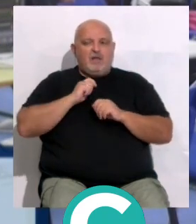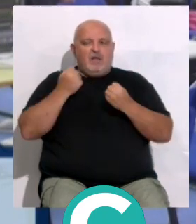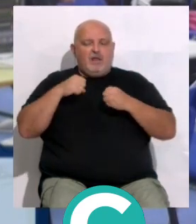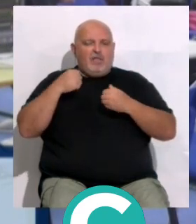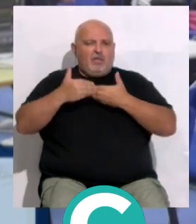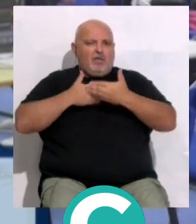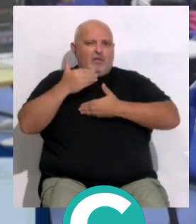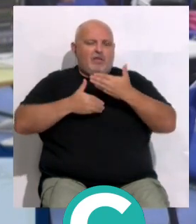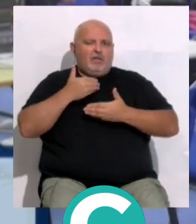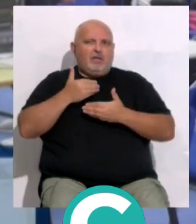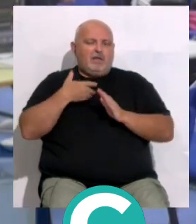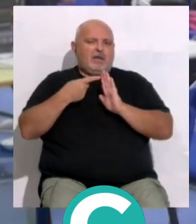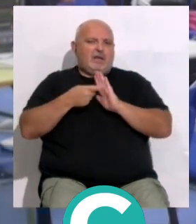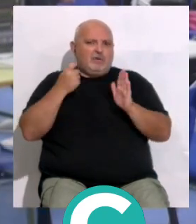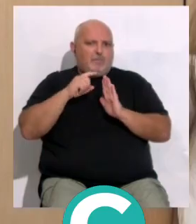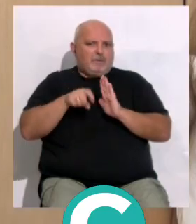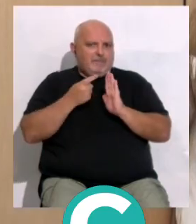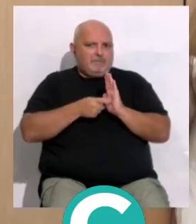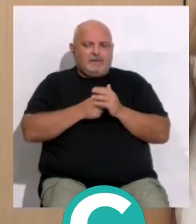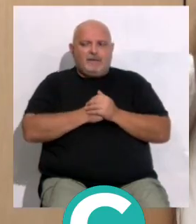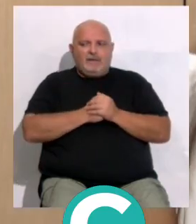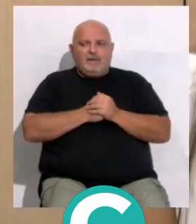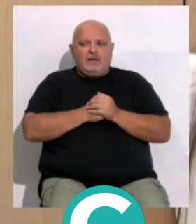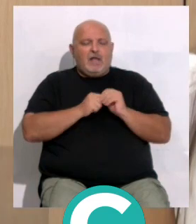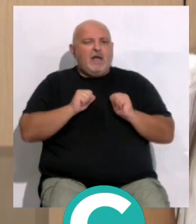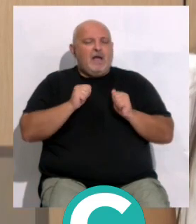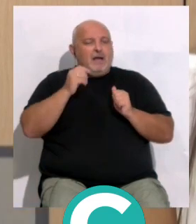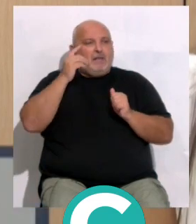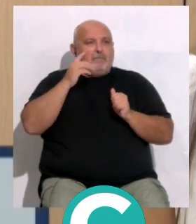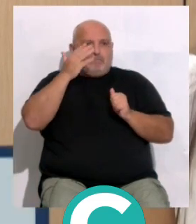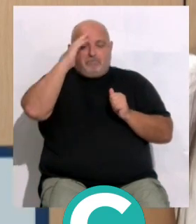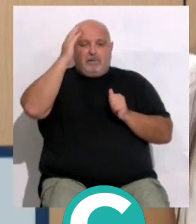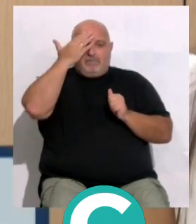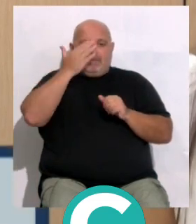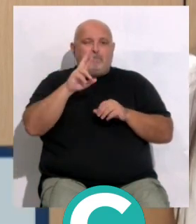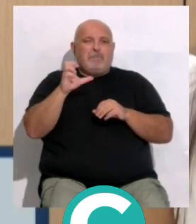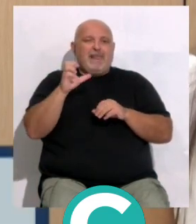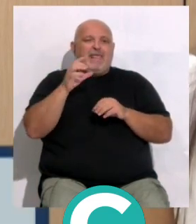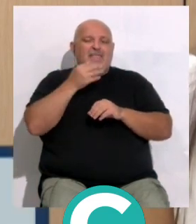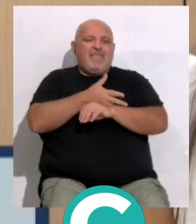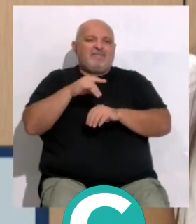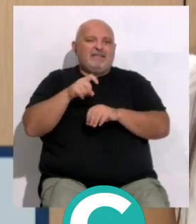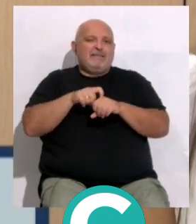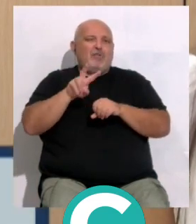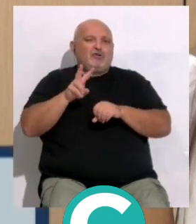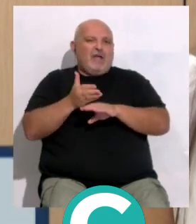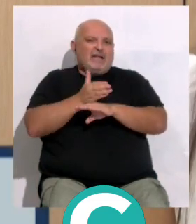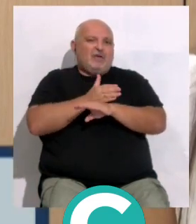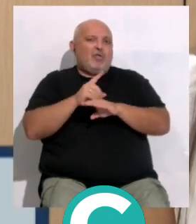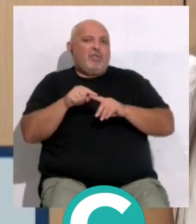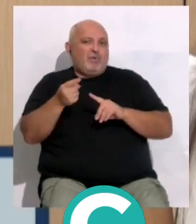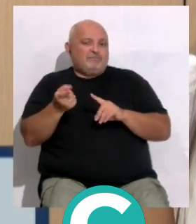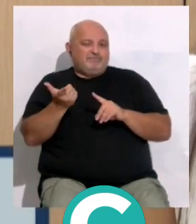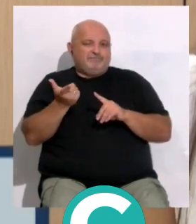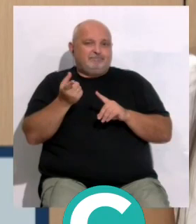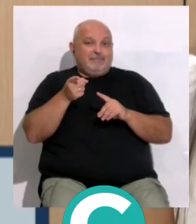con estos ejercicios y eso la quite ya totalmente. A ver, principalmente que tenga prediabetes o diabetes tipo 2, que sean personas que